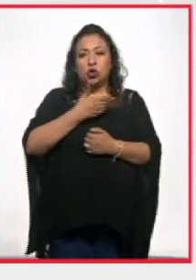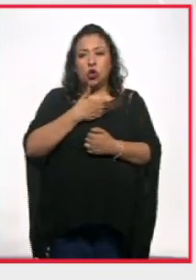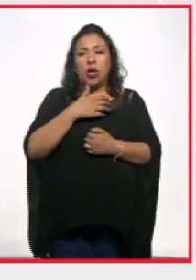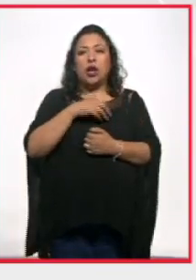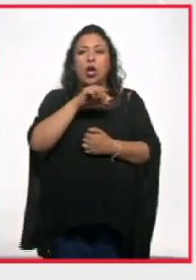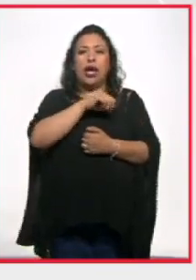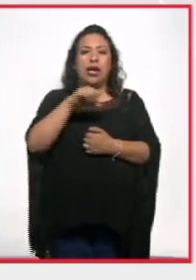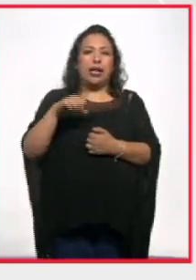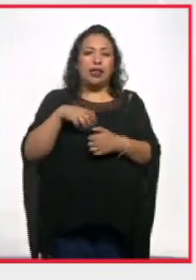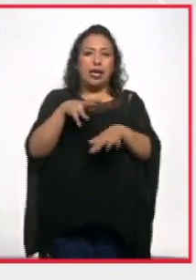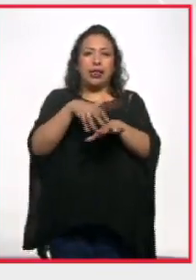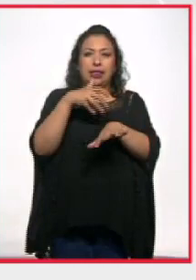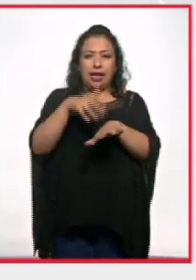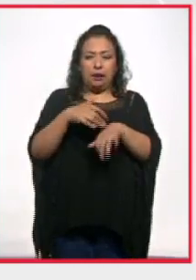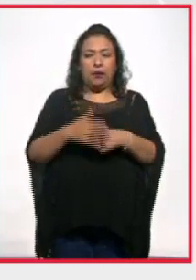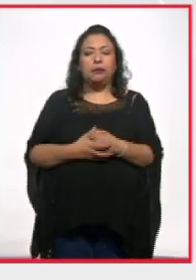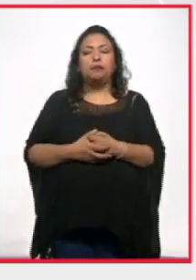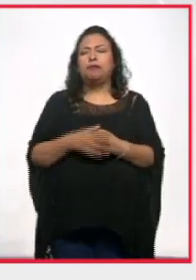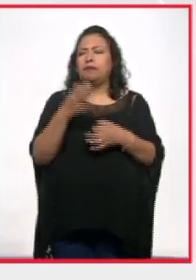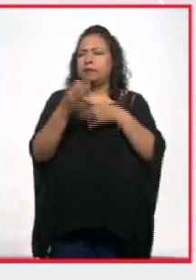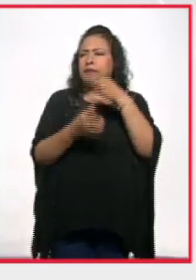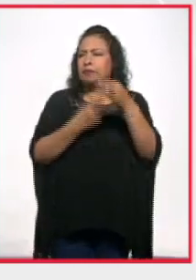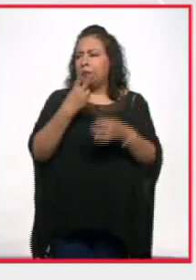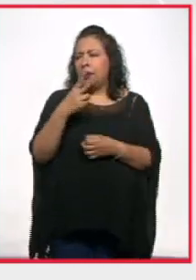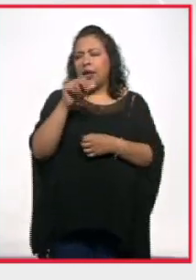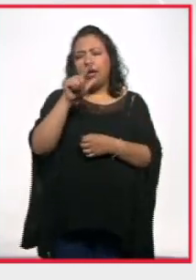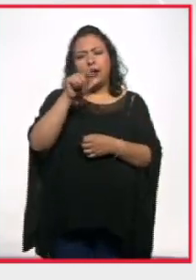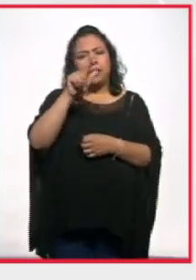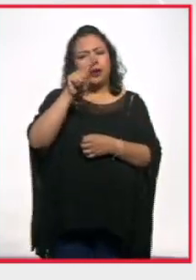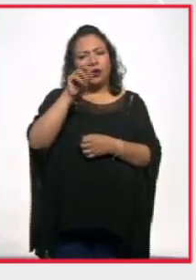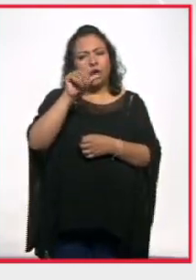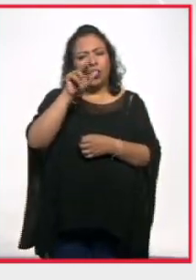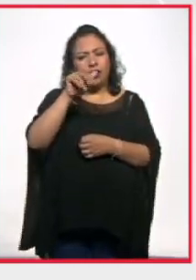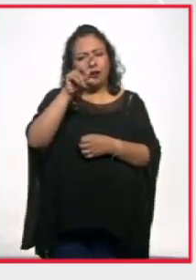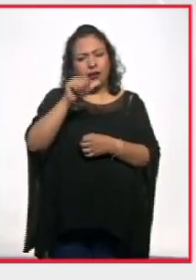la Alcaldía de Tlalpan. Noticias 22, Alberto Aranda.